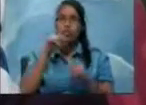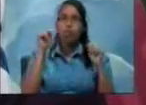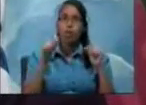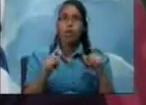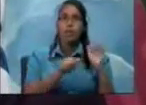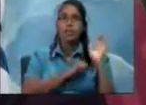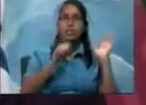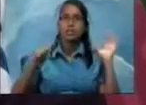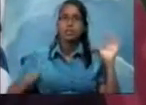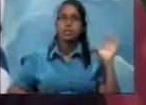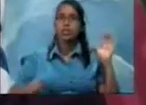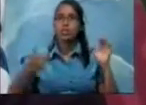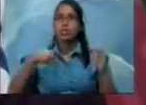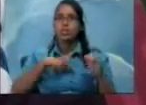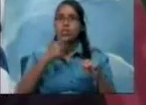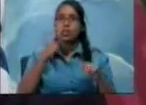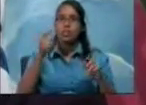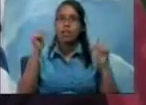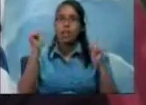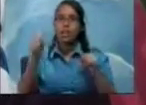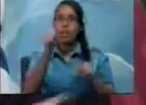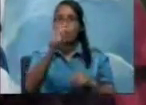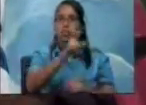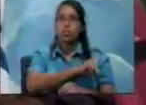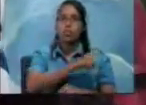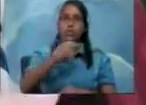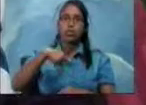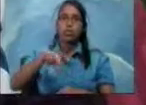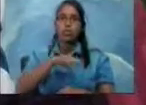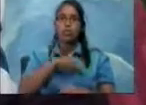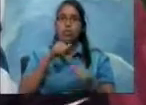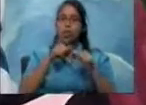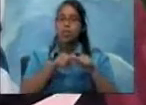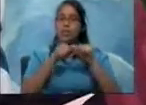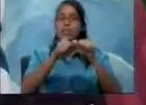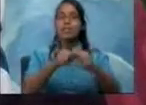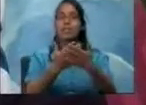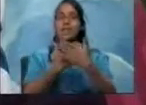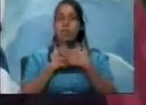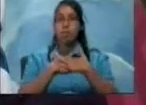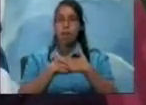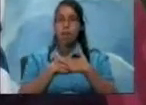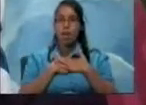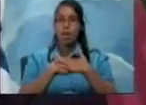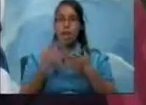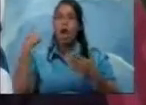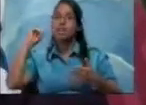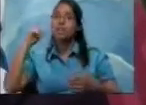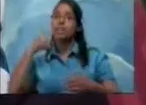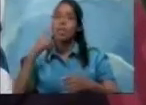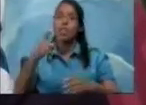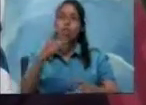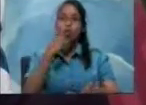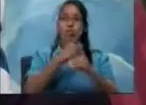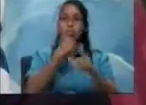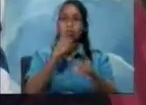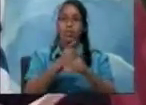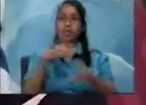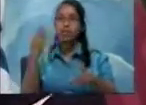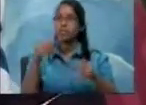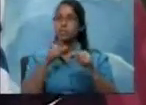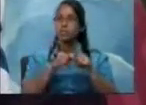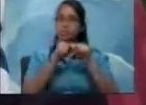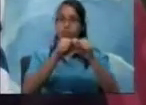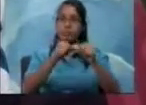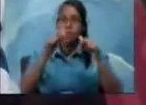el Señor nos dice a cada uno de nosotros sígueme ayer le dijo a los discípulos que le siguiera y